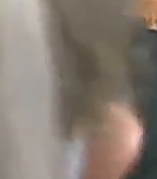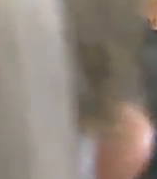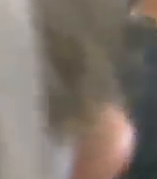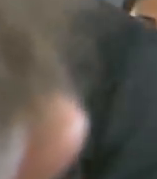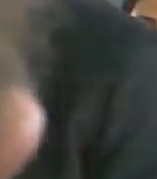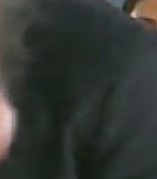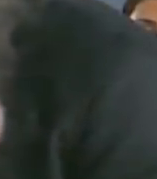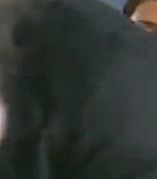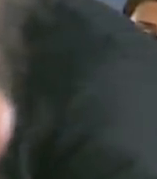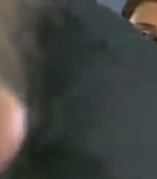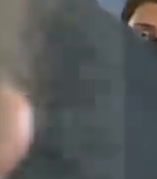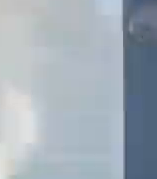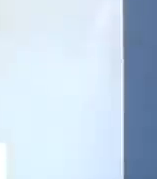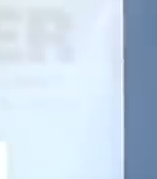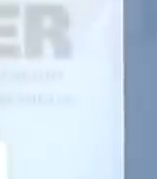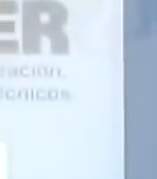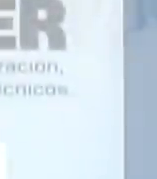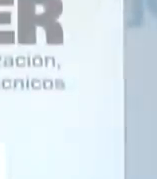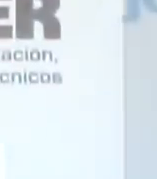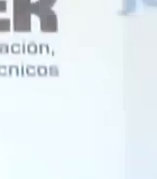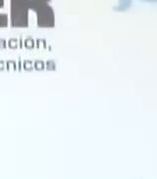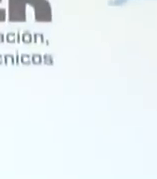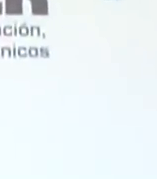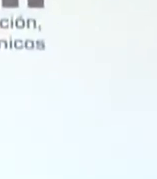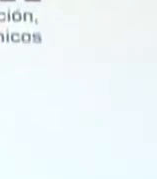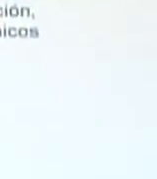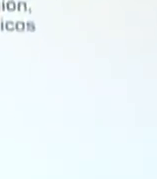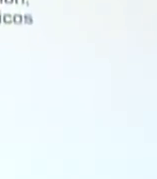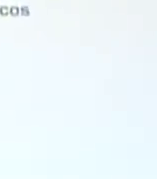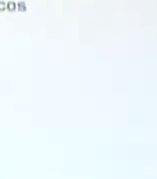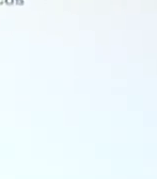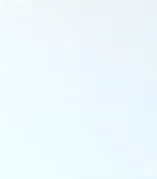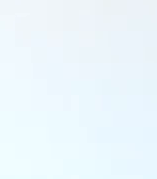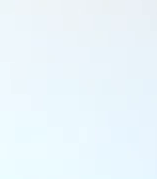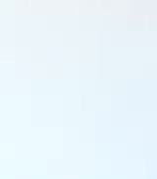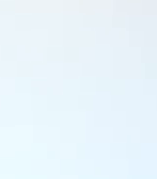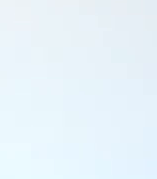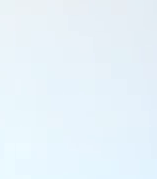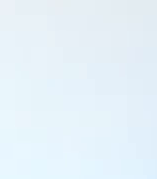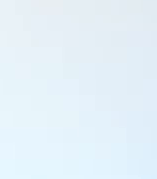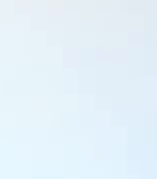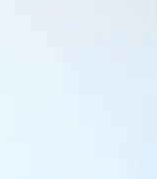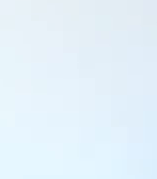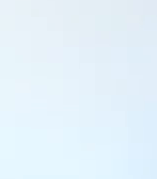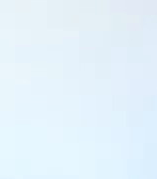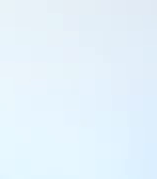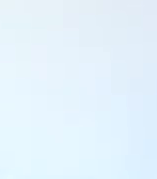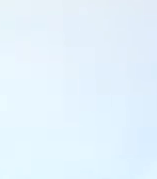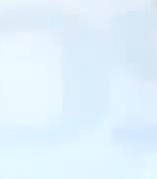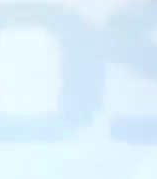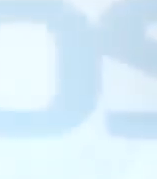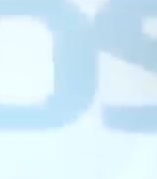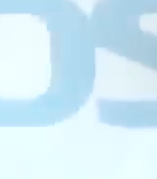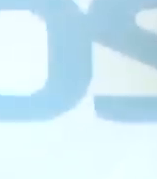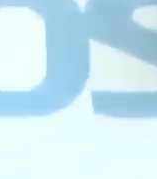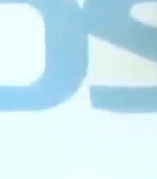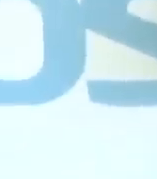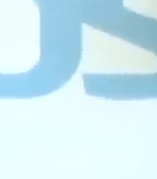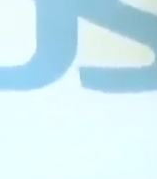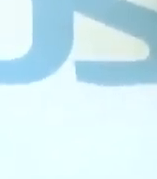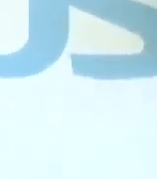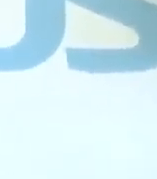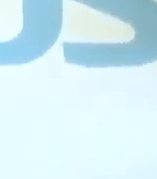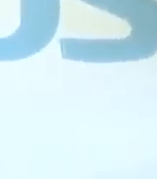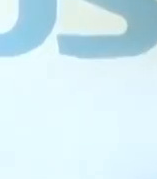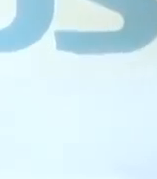apoyo y fomento a los emprendedores, y usted el 10 de noviembre dio arranque a través del motor número 18 de Emprender